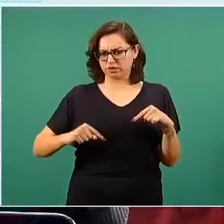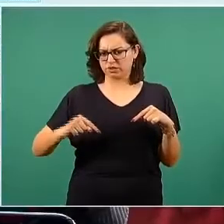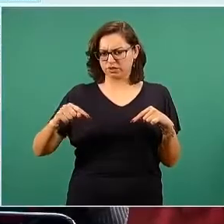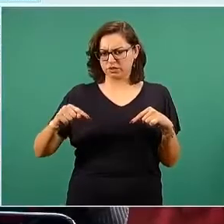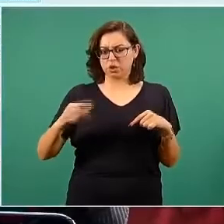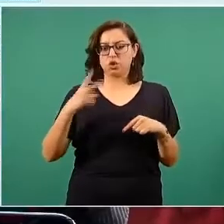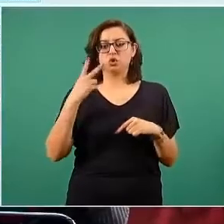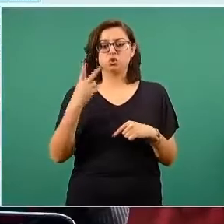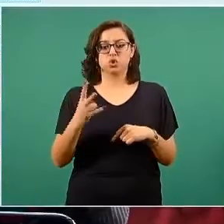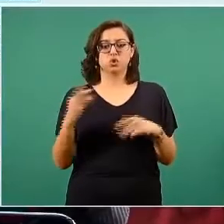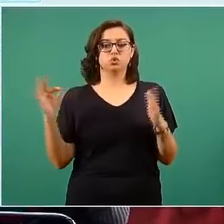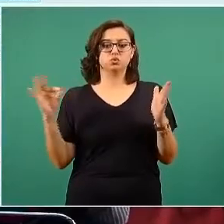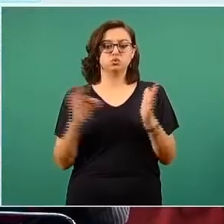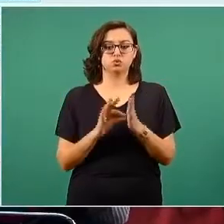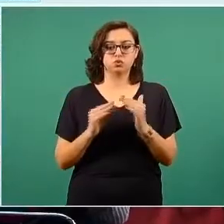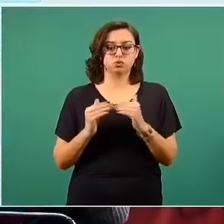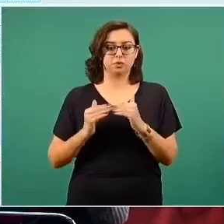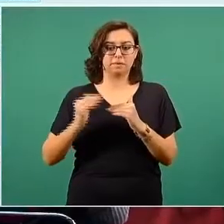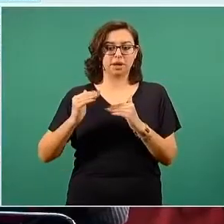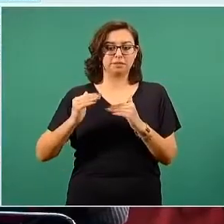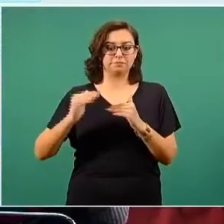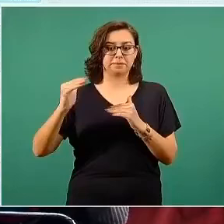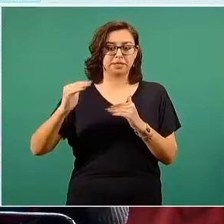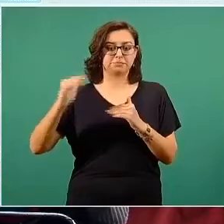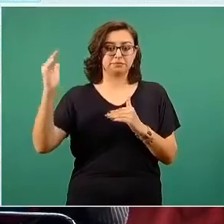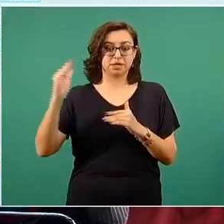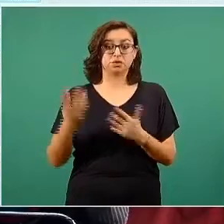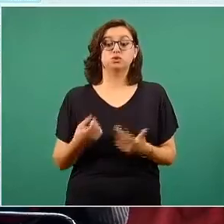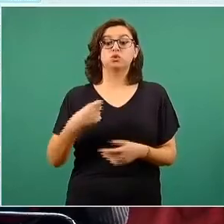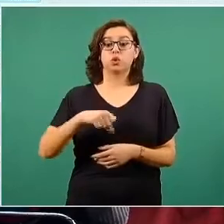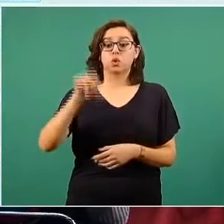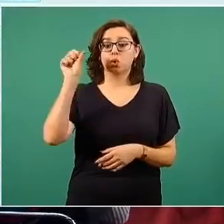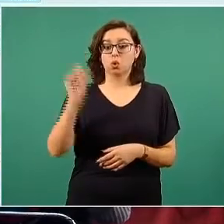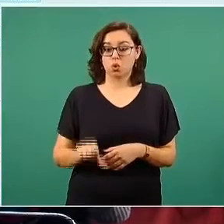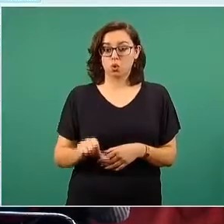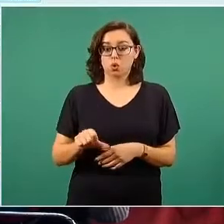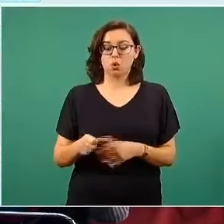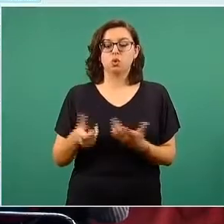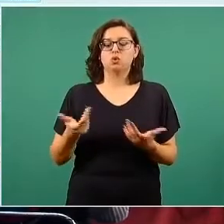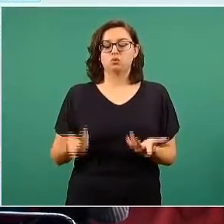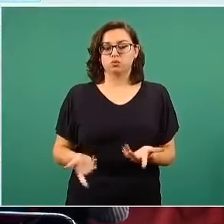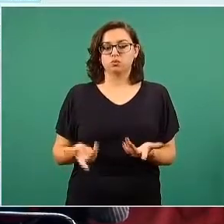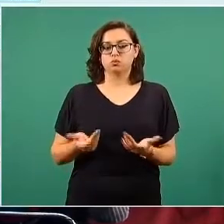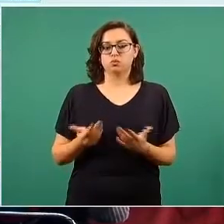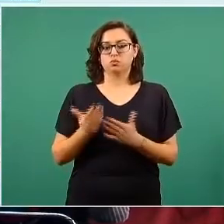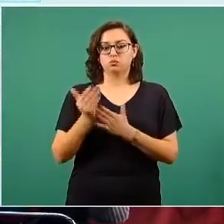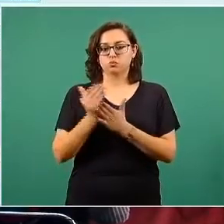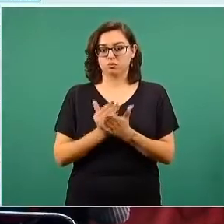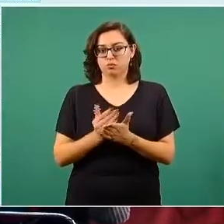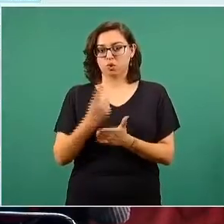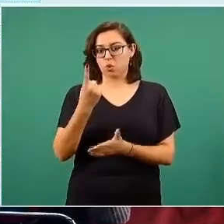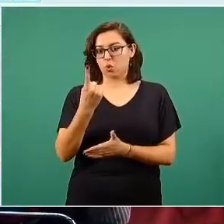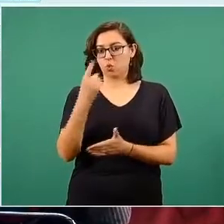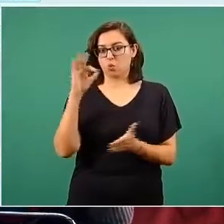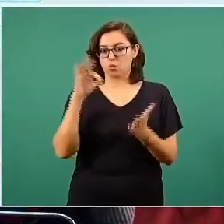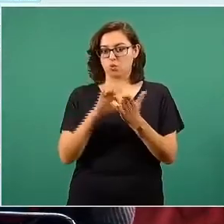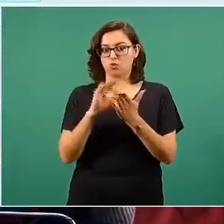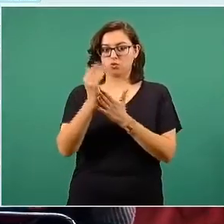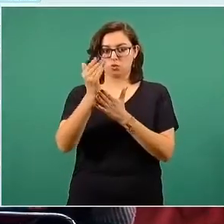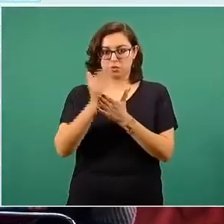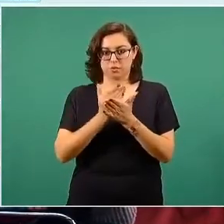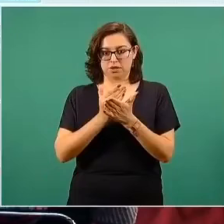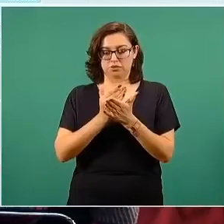puntos porcentuales por día. Para el día de hoy ese crecimiento, velocidad, disminuyó a 1 punto porcentual